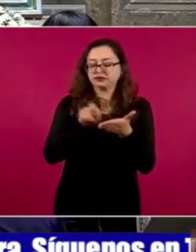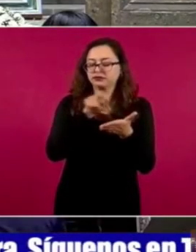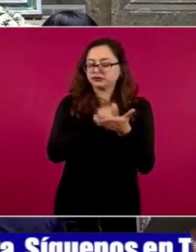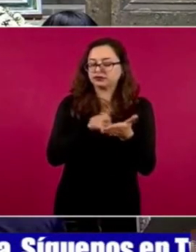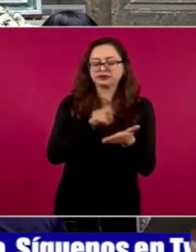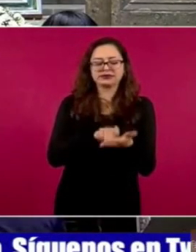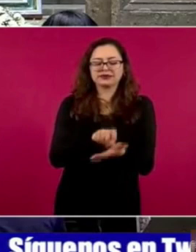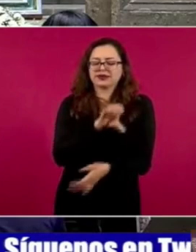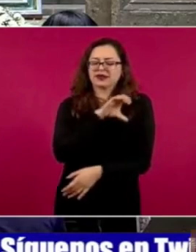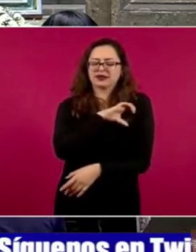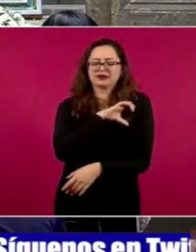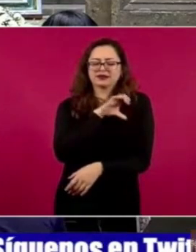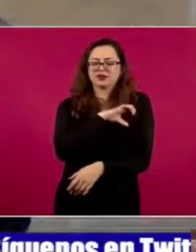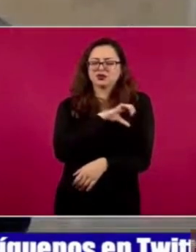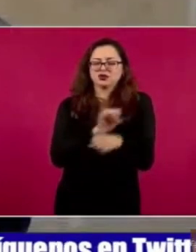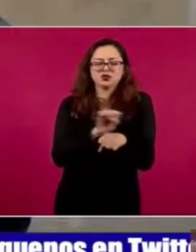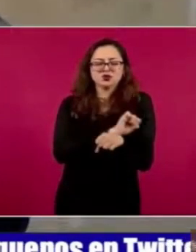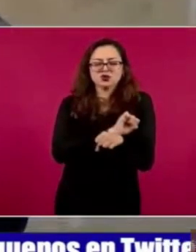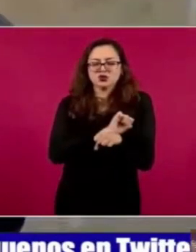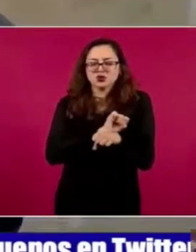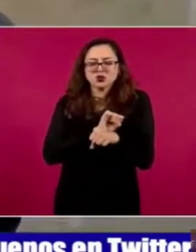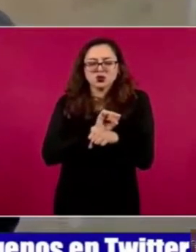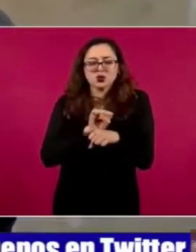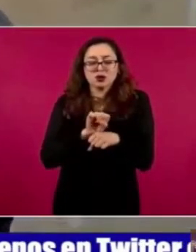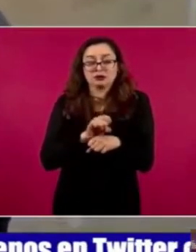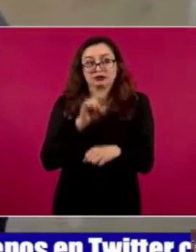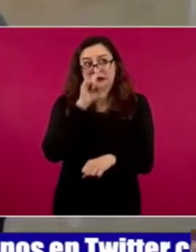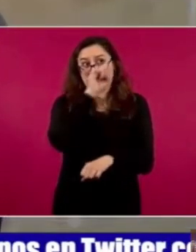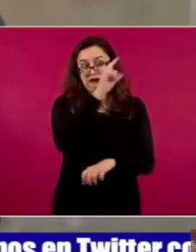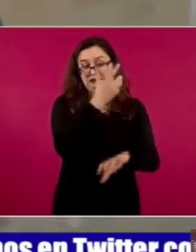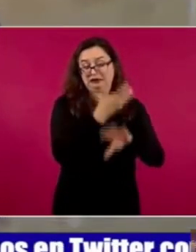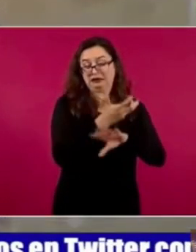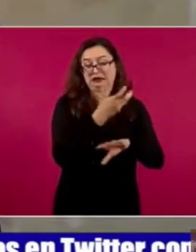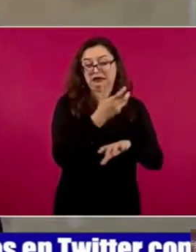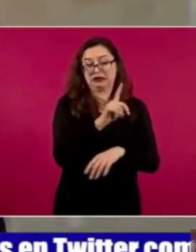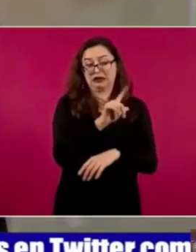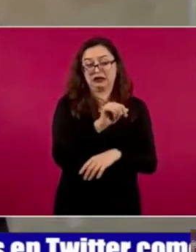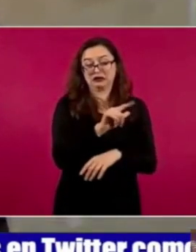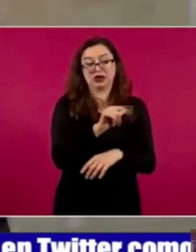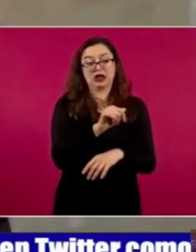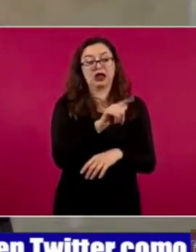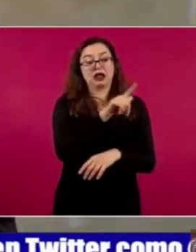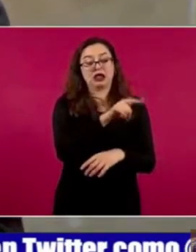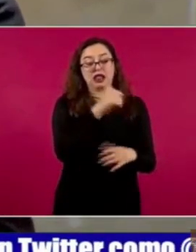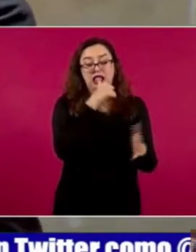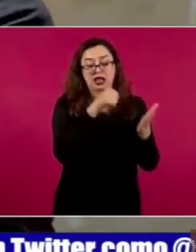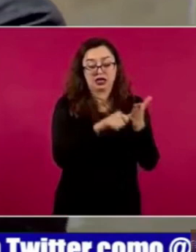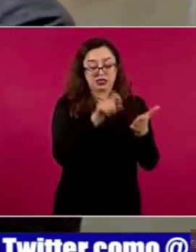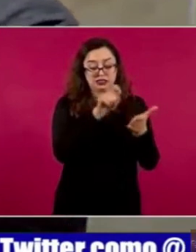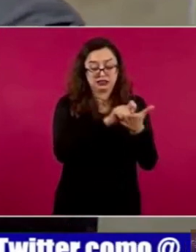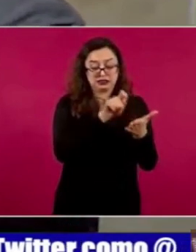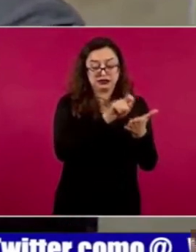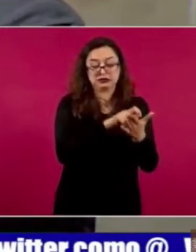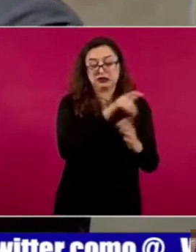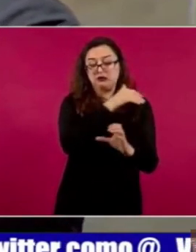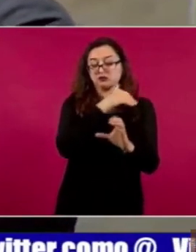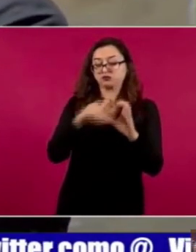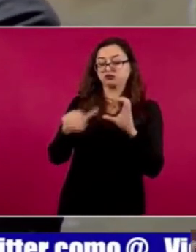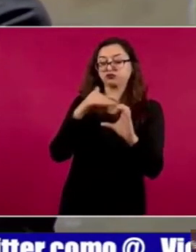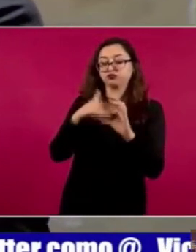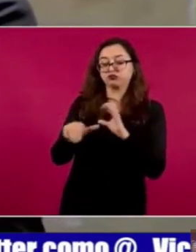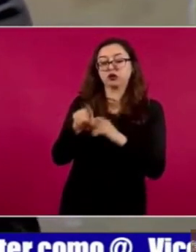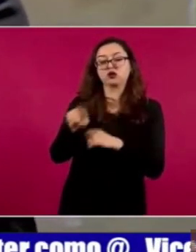Magón dirigía desde la cárcel de Los Ángeles a su adorada